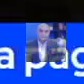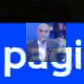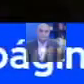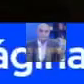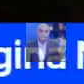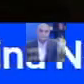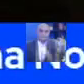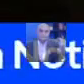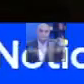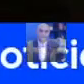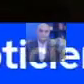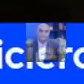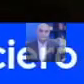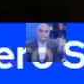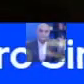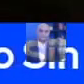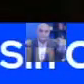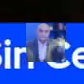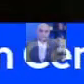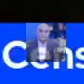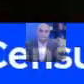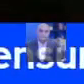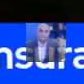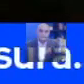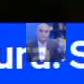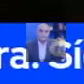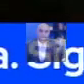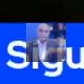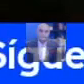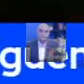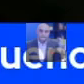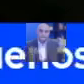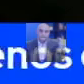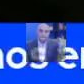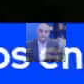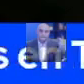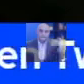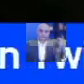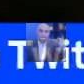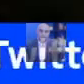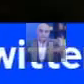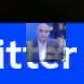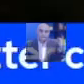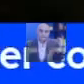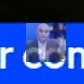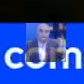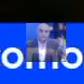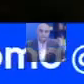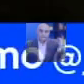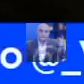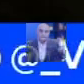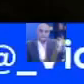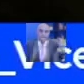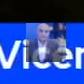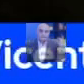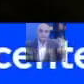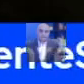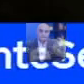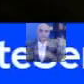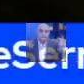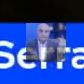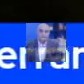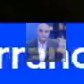le enviaron. Dice: abusado, Lenguas. A AMLO no lo toques ni con el pétalo de una rosa. Te va a caer México,